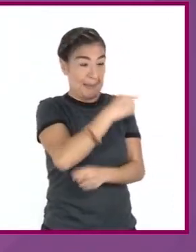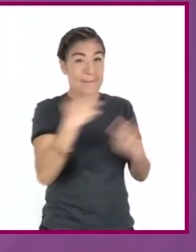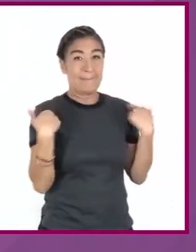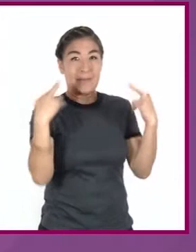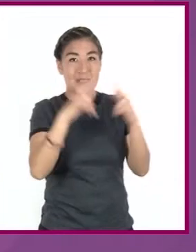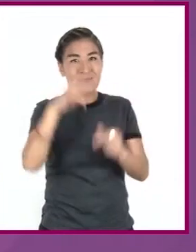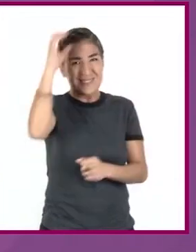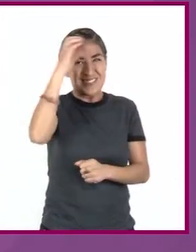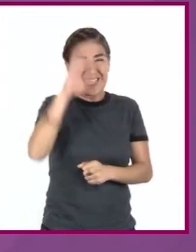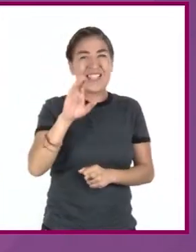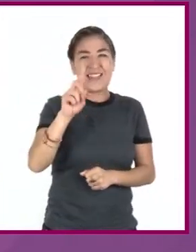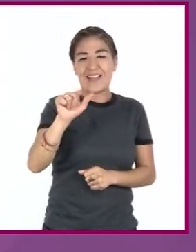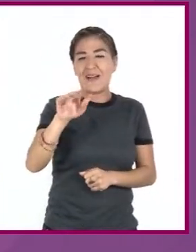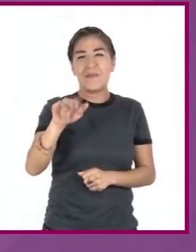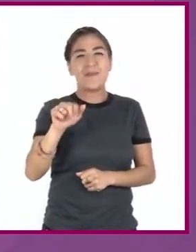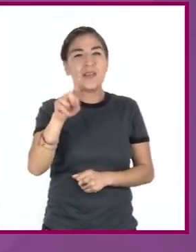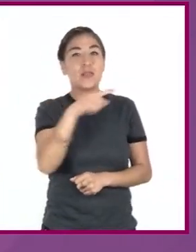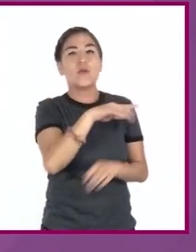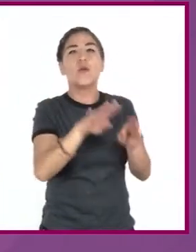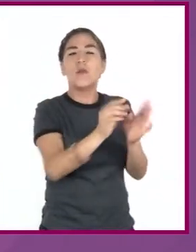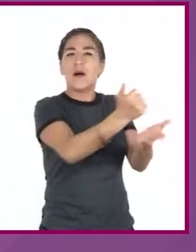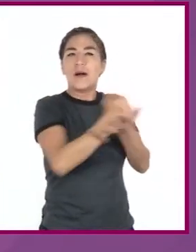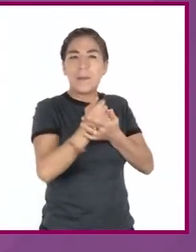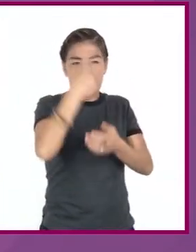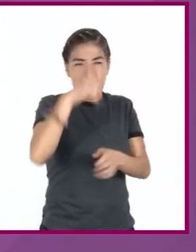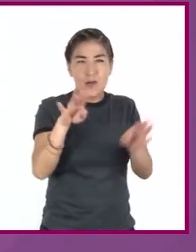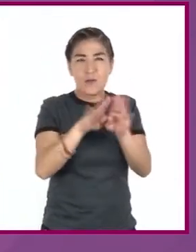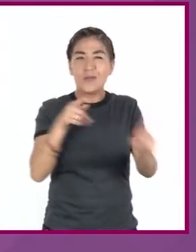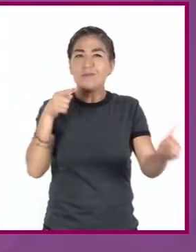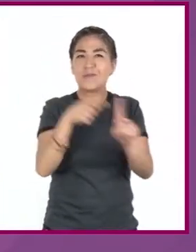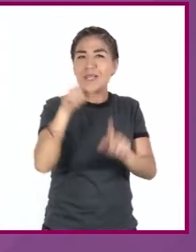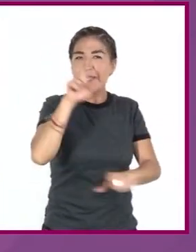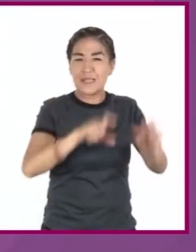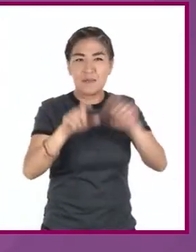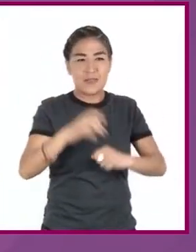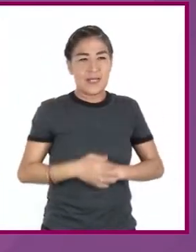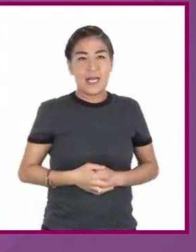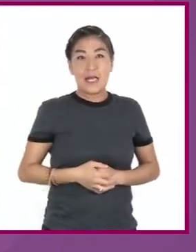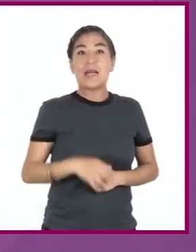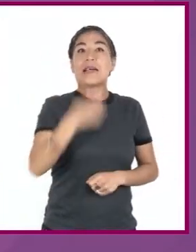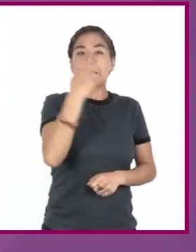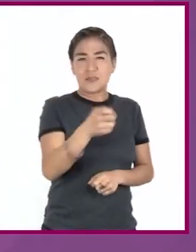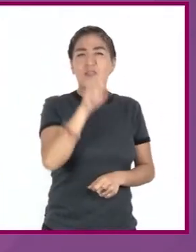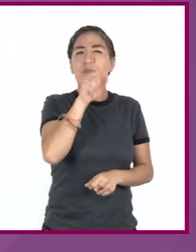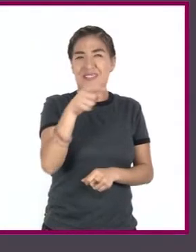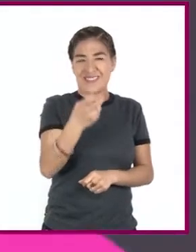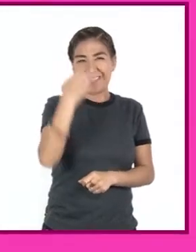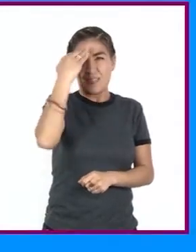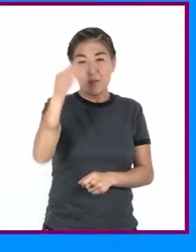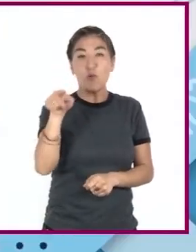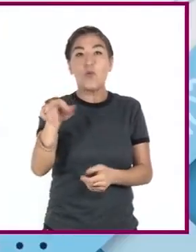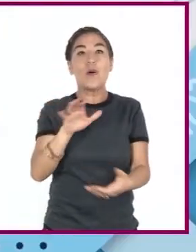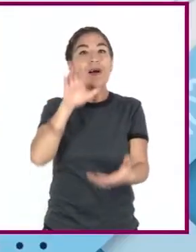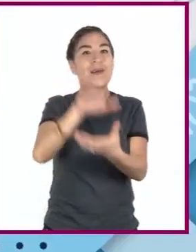principio mis investigaciones se concentraron en la química. Disculpe, también fue por esta época cuando se casó con Sarah Barnard